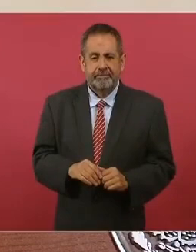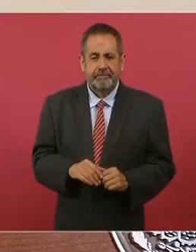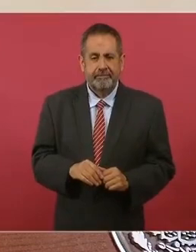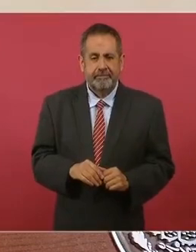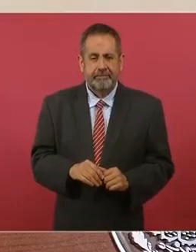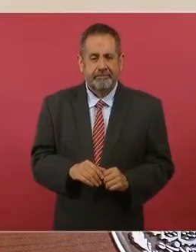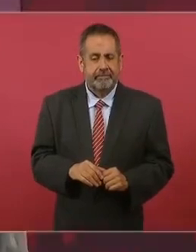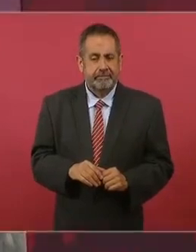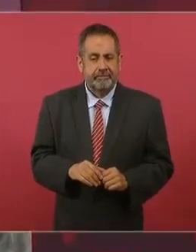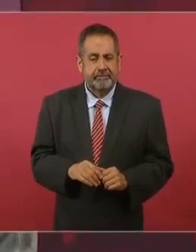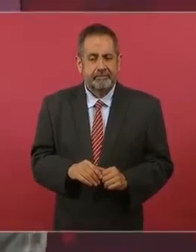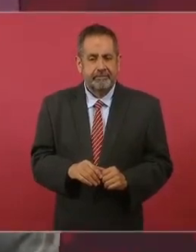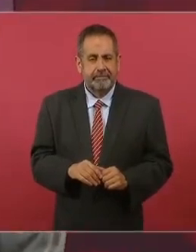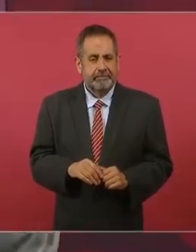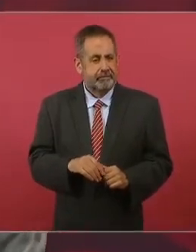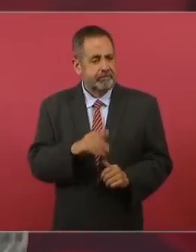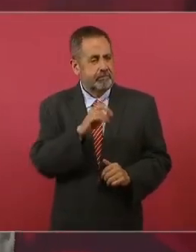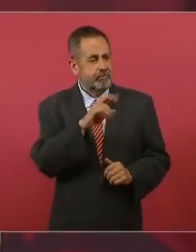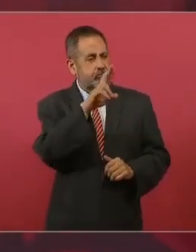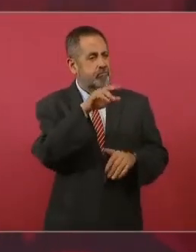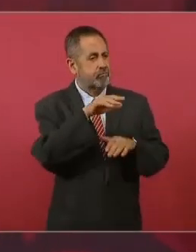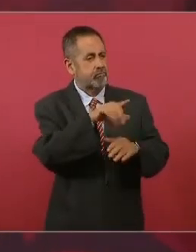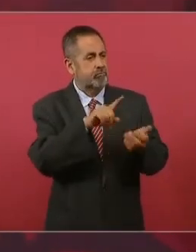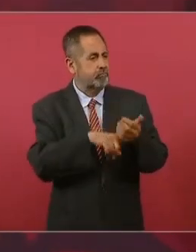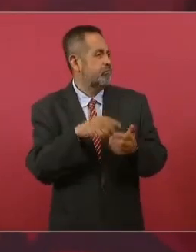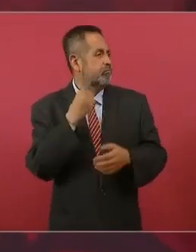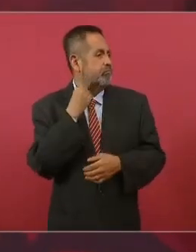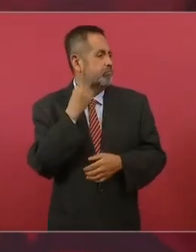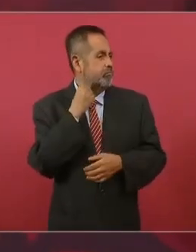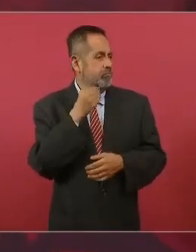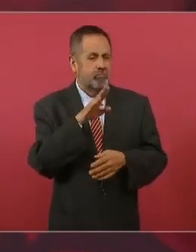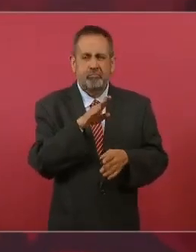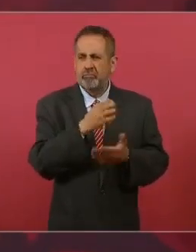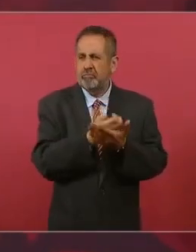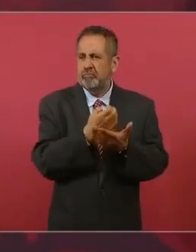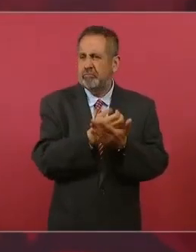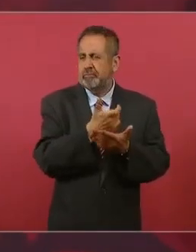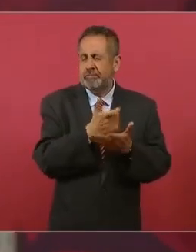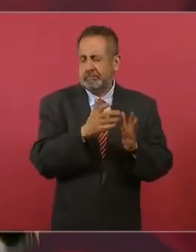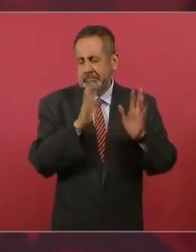en Derecho, en Economía,